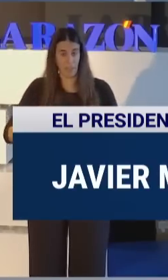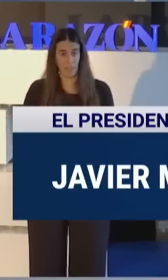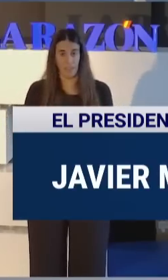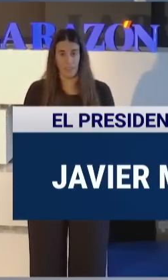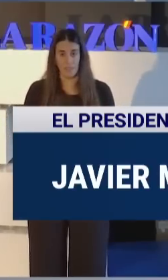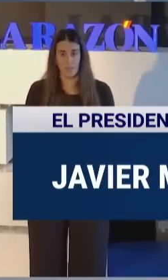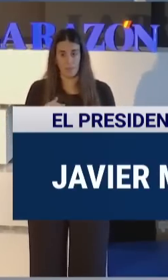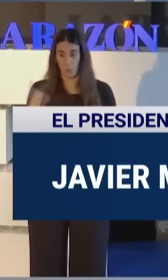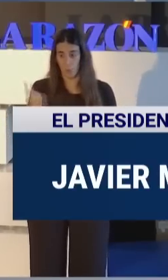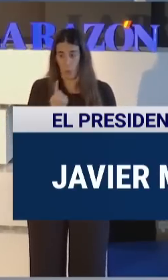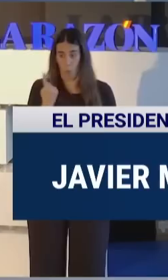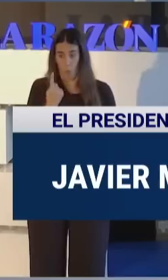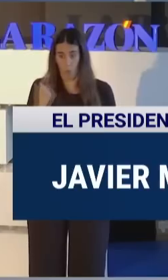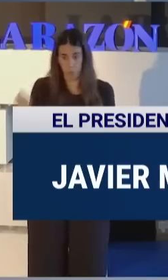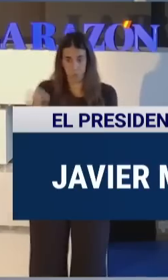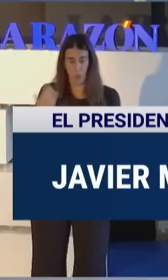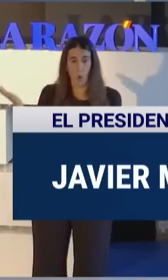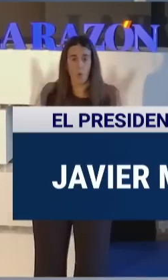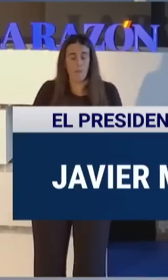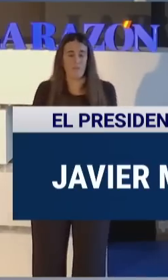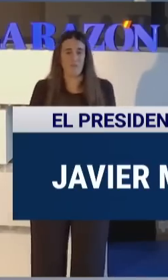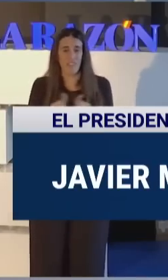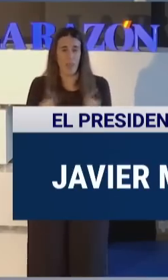estaba más solo que Adán en el Día de la Madre.